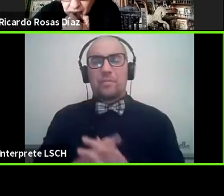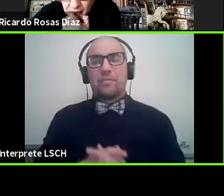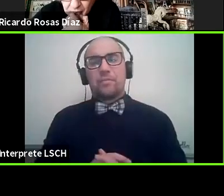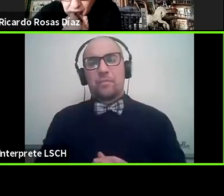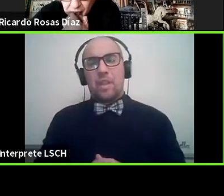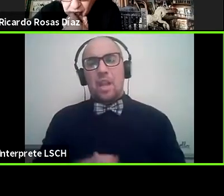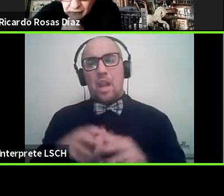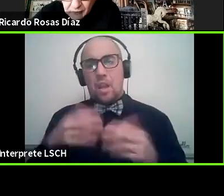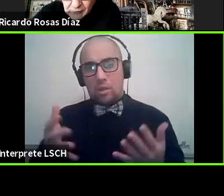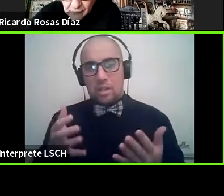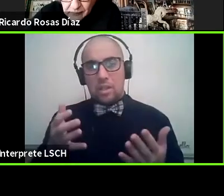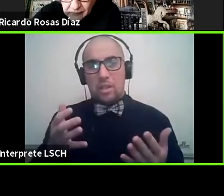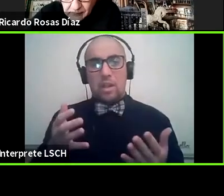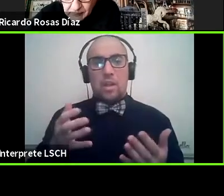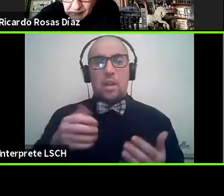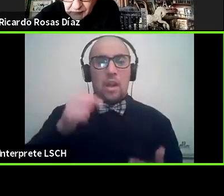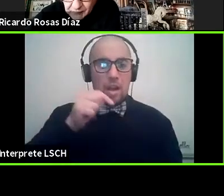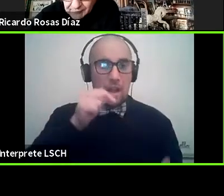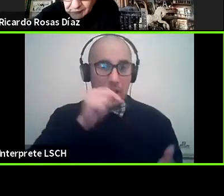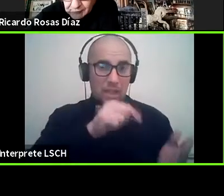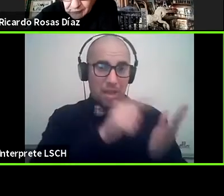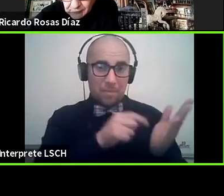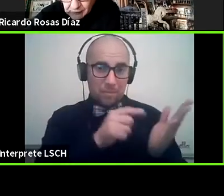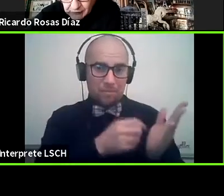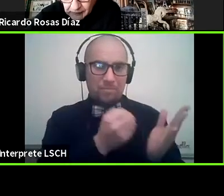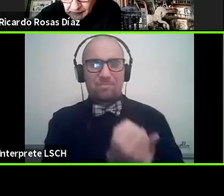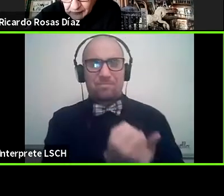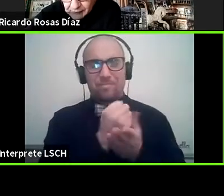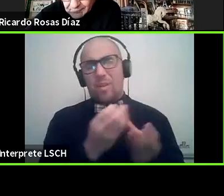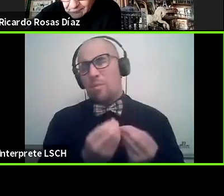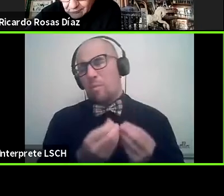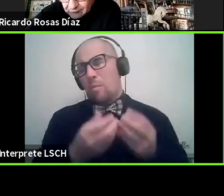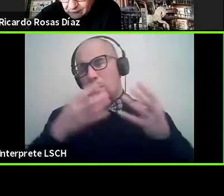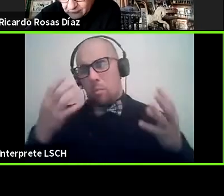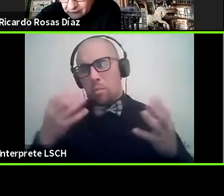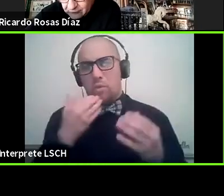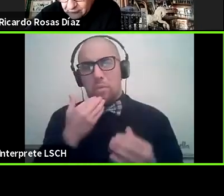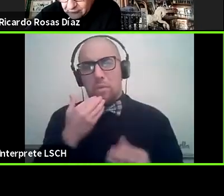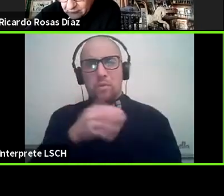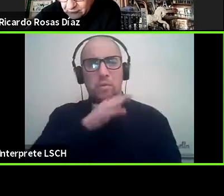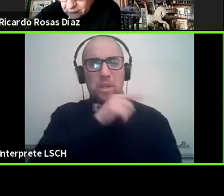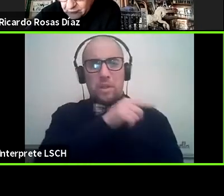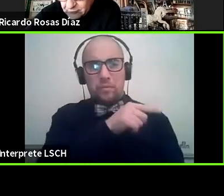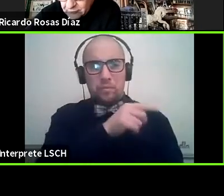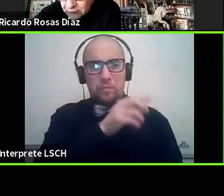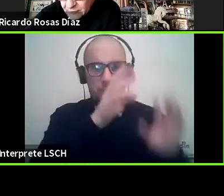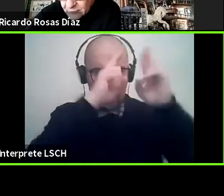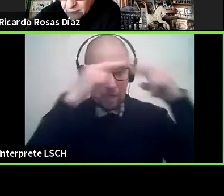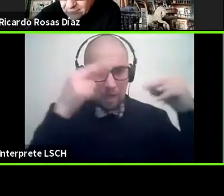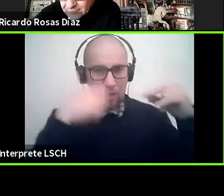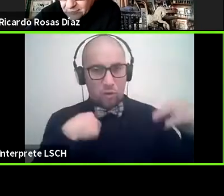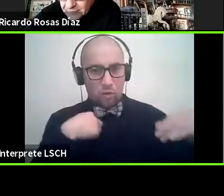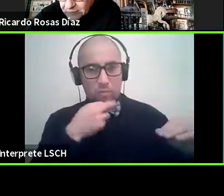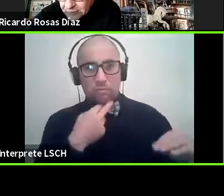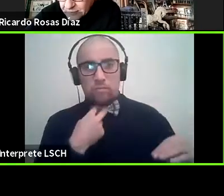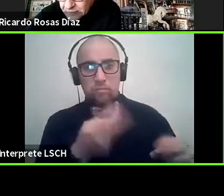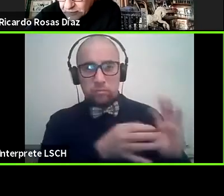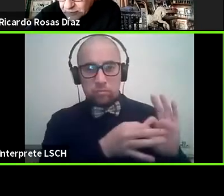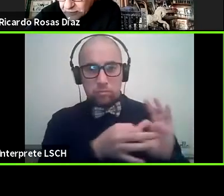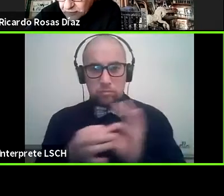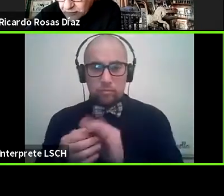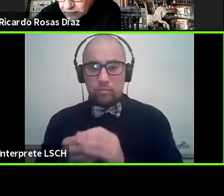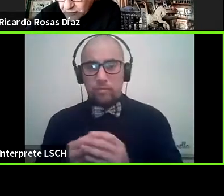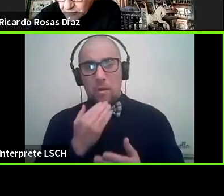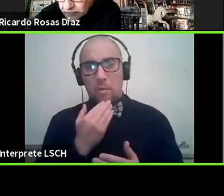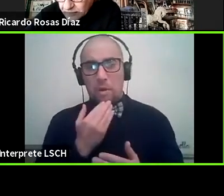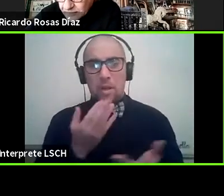sin duda para nosotros significa un tremendo aporte. Y además voy a tomar las palabras que comentaba Ricardo, que también desde el punto de vista